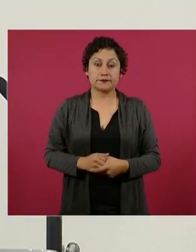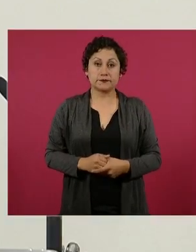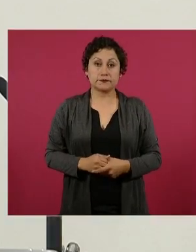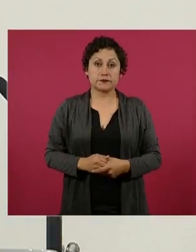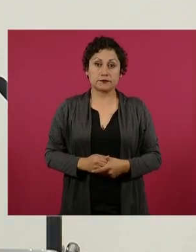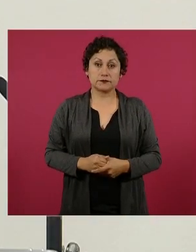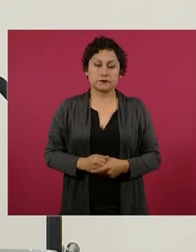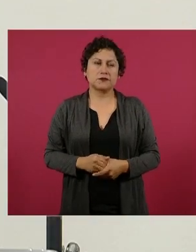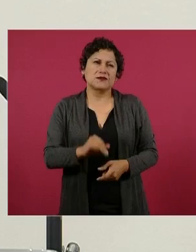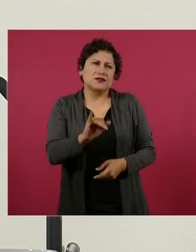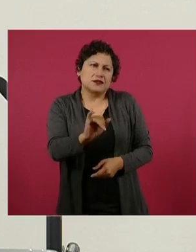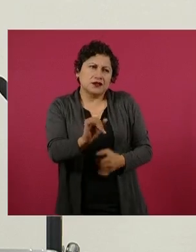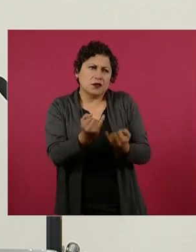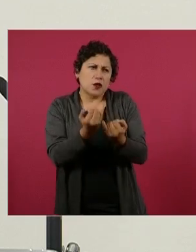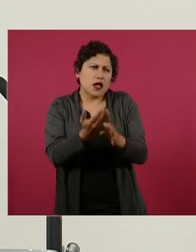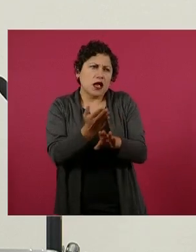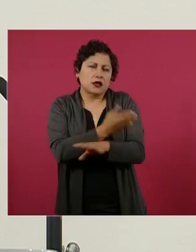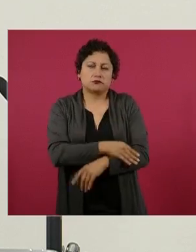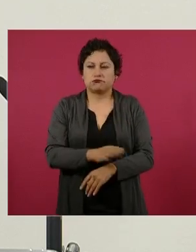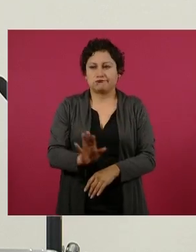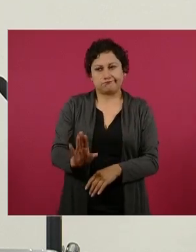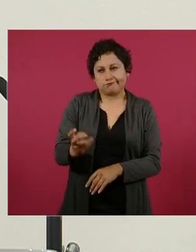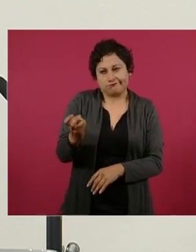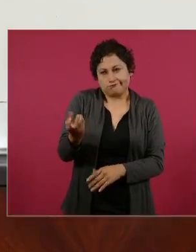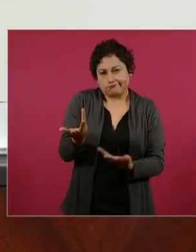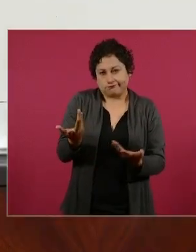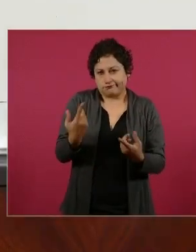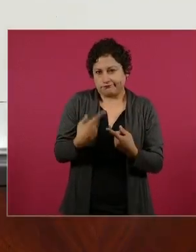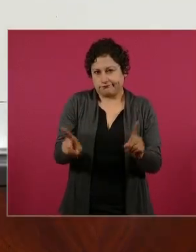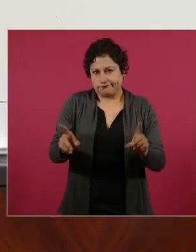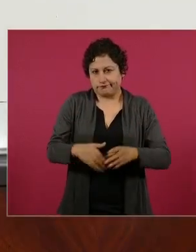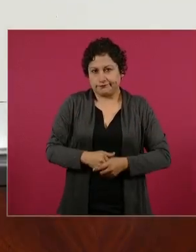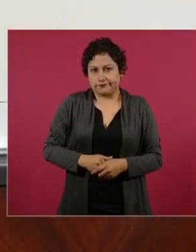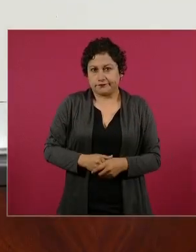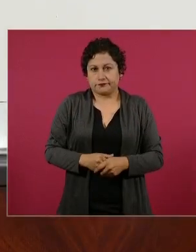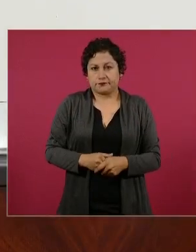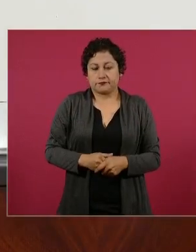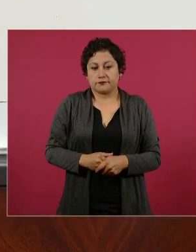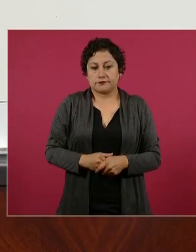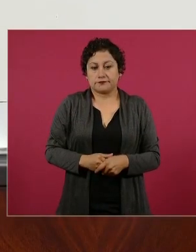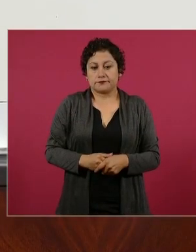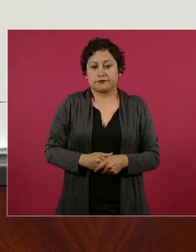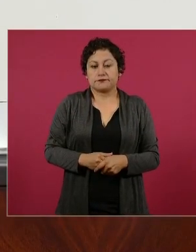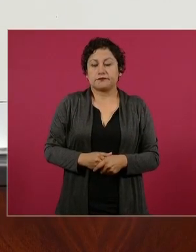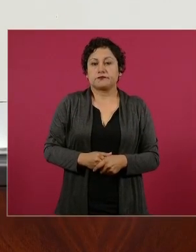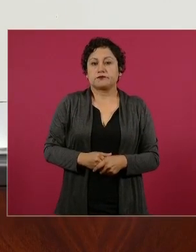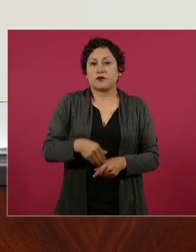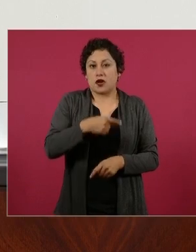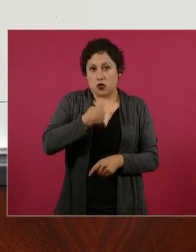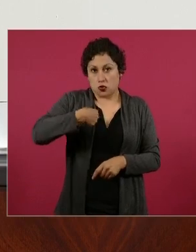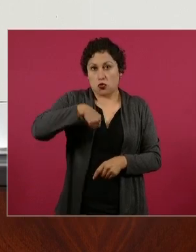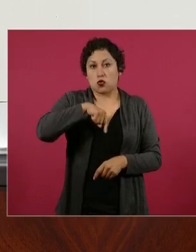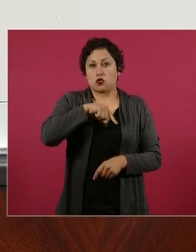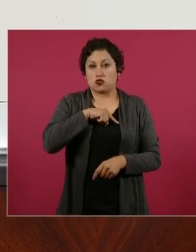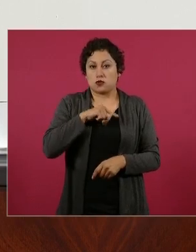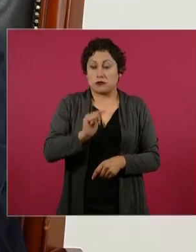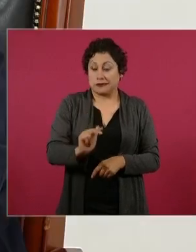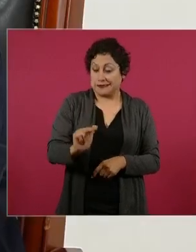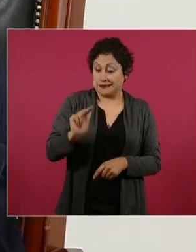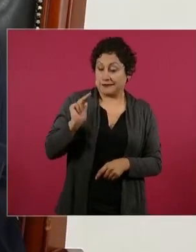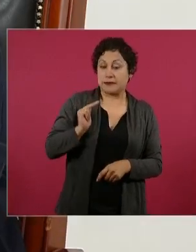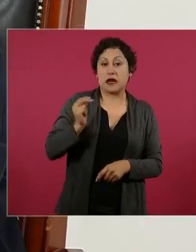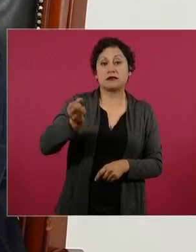Sí, como sucedió en la… Sí, nada que ver, nada que ver. Y no quisimos informarlo el martes